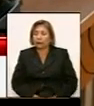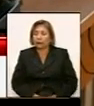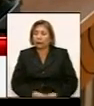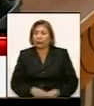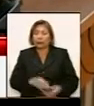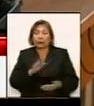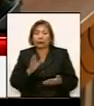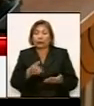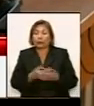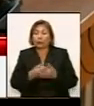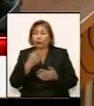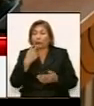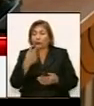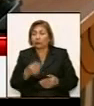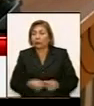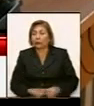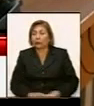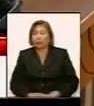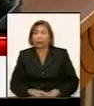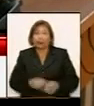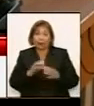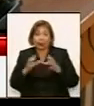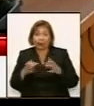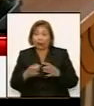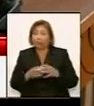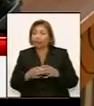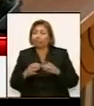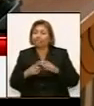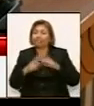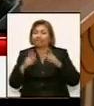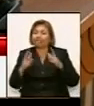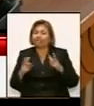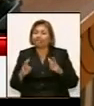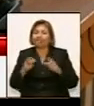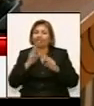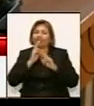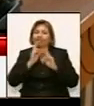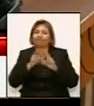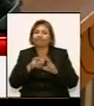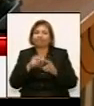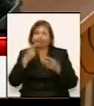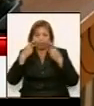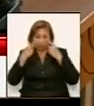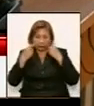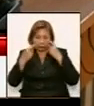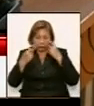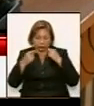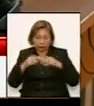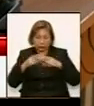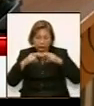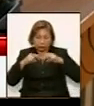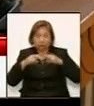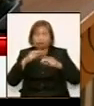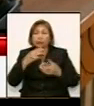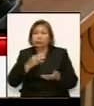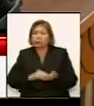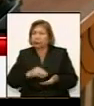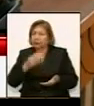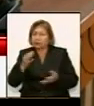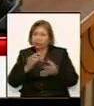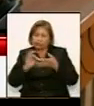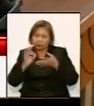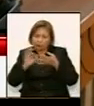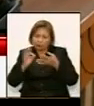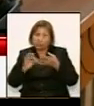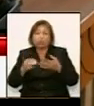Bueno, todo esto nos da como, en general, como cuatro grandes resultados que igual en la investigación que tienen lo pueden encontrar a más detalle.